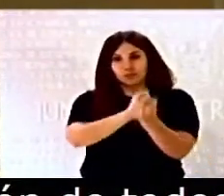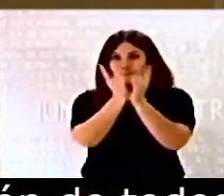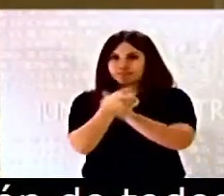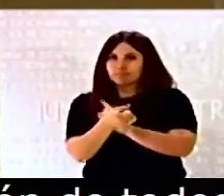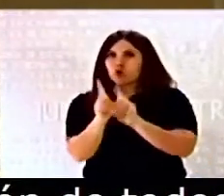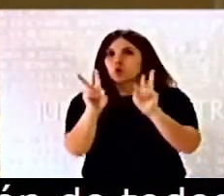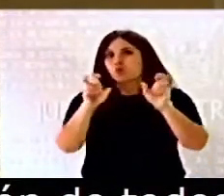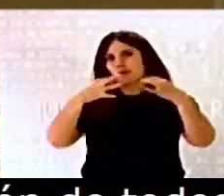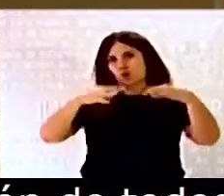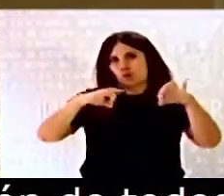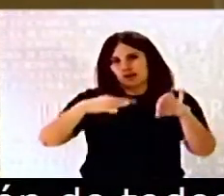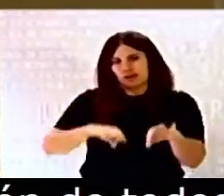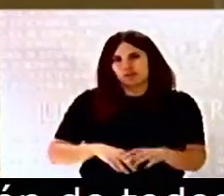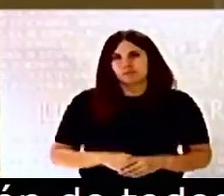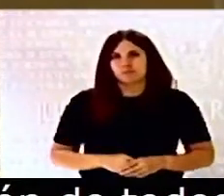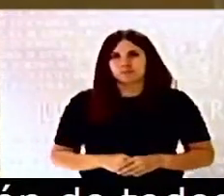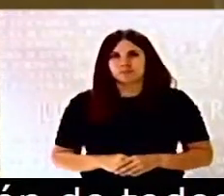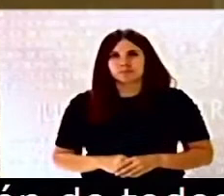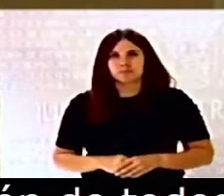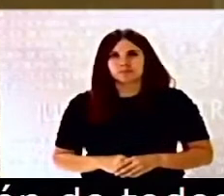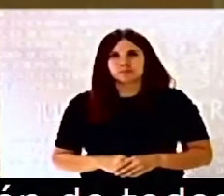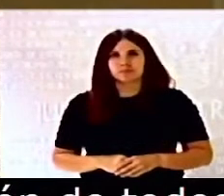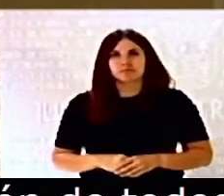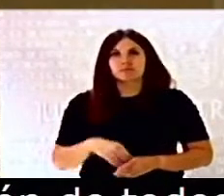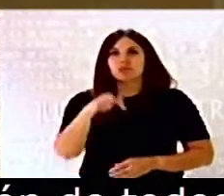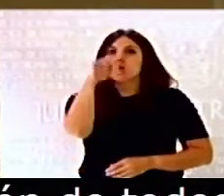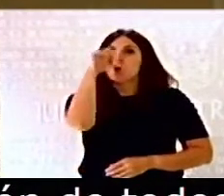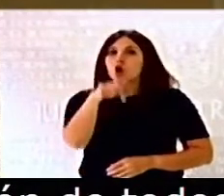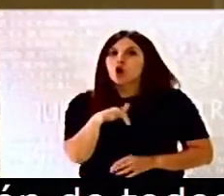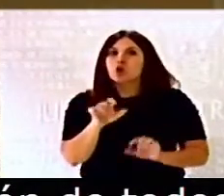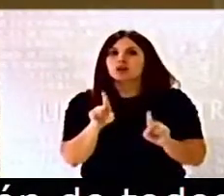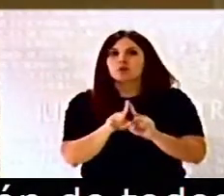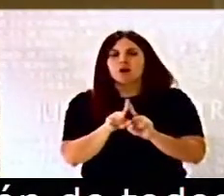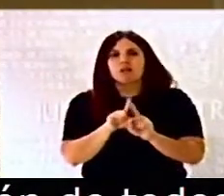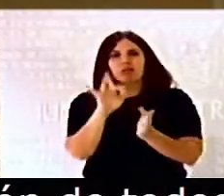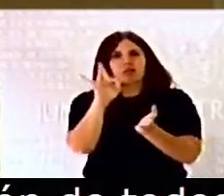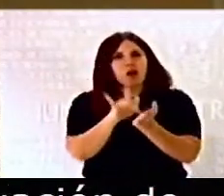normalidad cuanto antes. Hoy es un día complicado